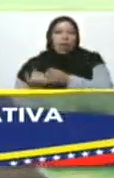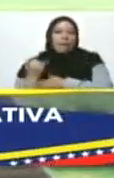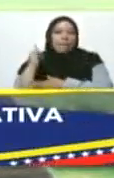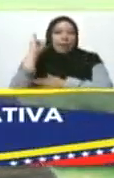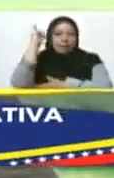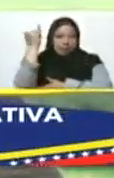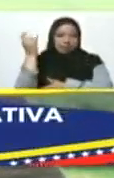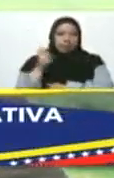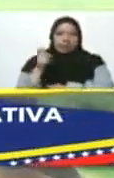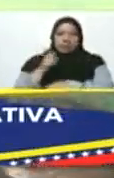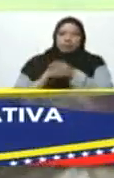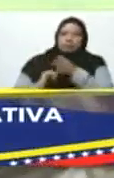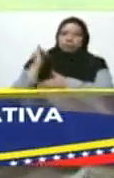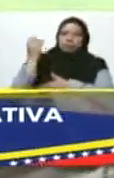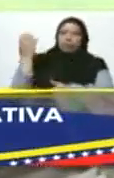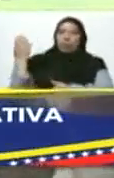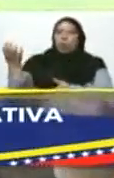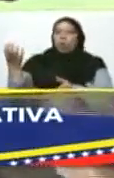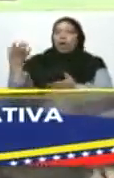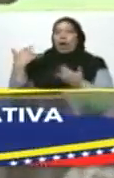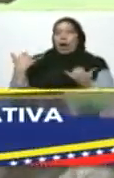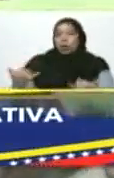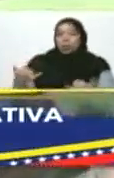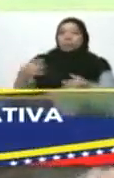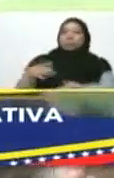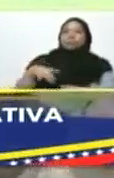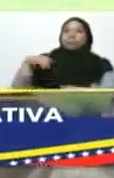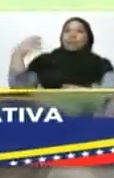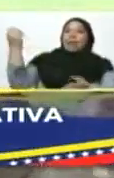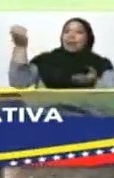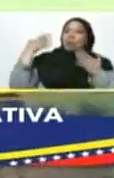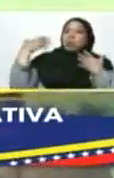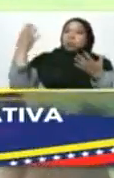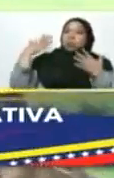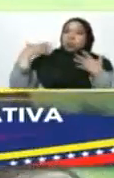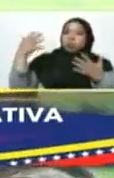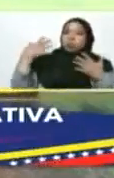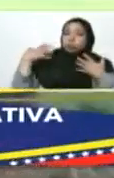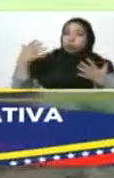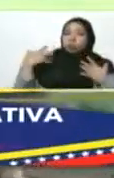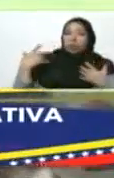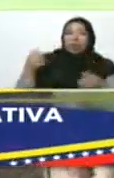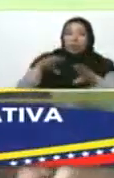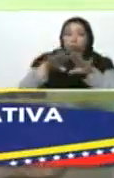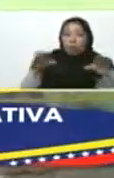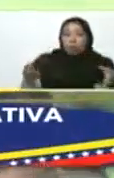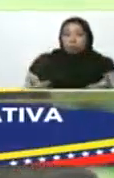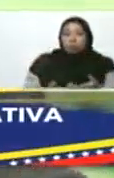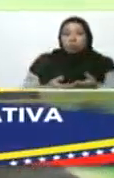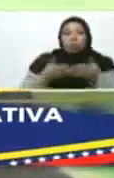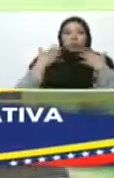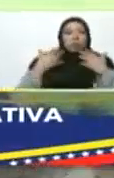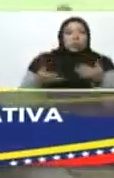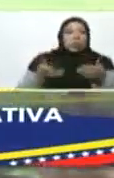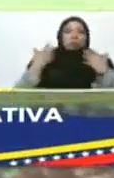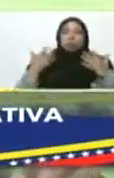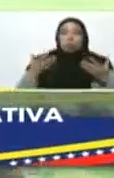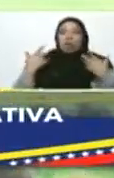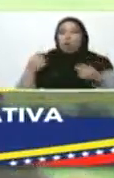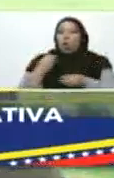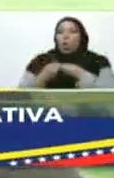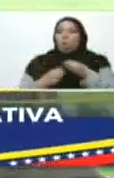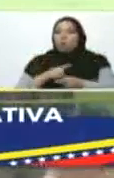está calentando la tierra. Y por cada hectárea que nosotros manejamos en ganadería regenerativa o en agricultura regenerativa, que también se hace, pero aquí